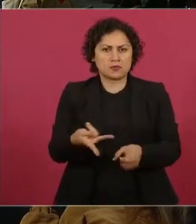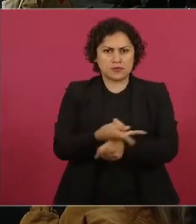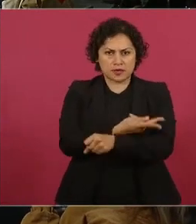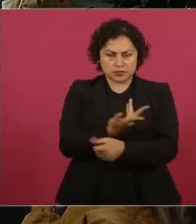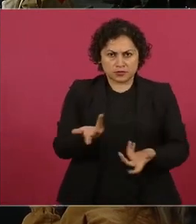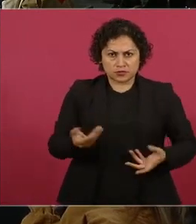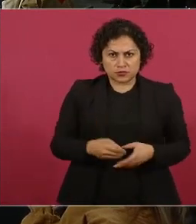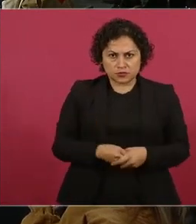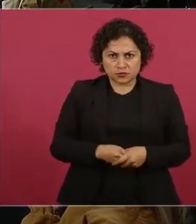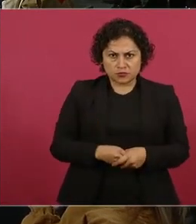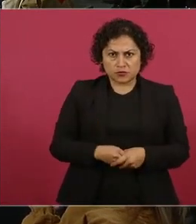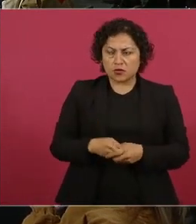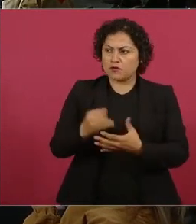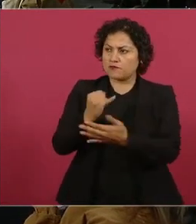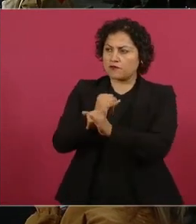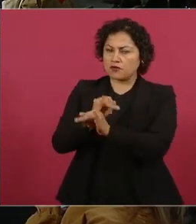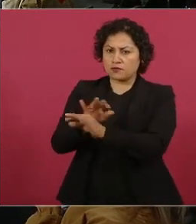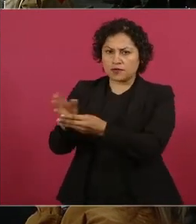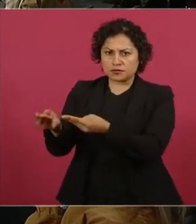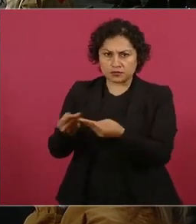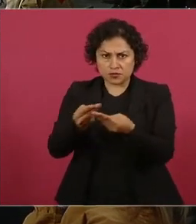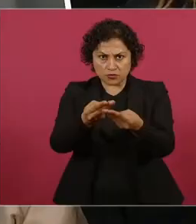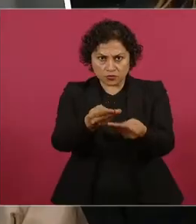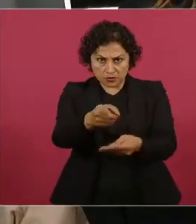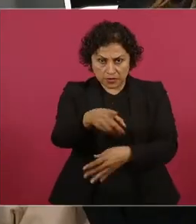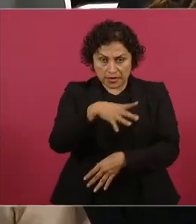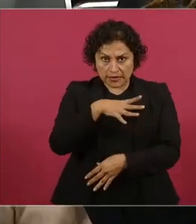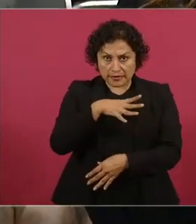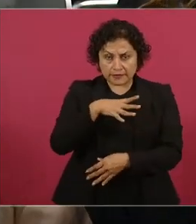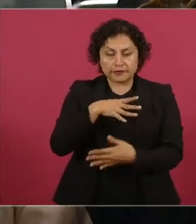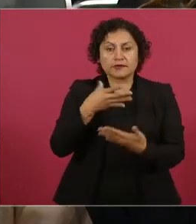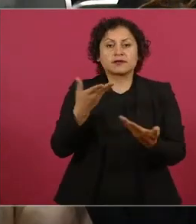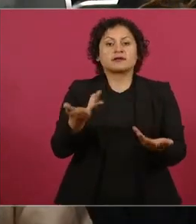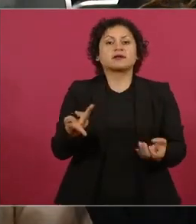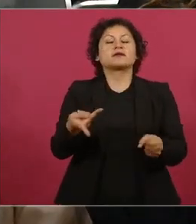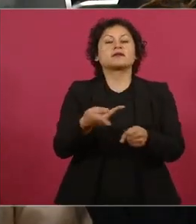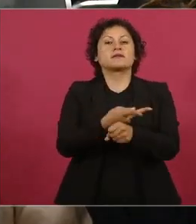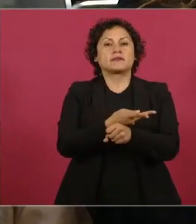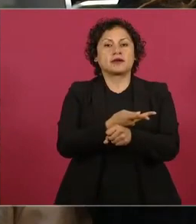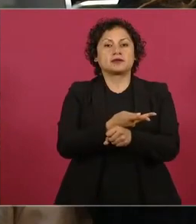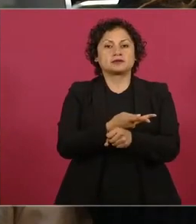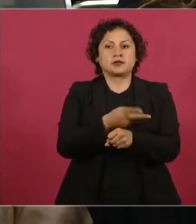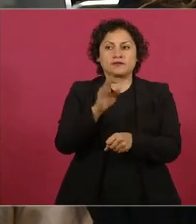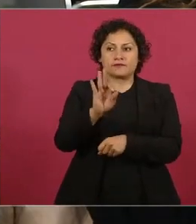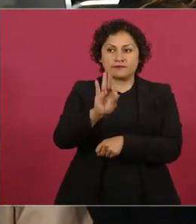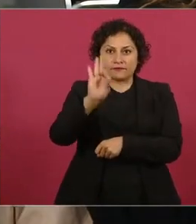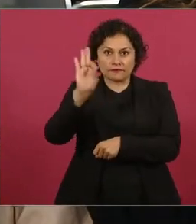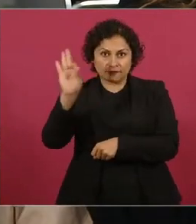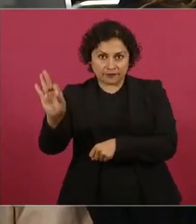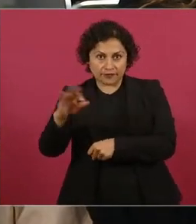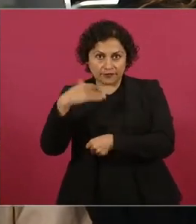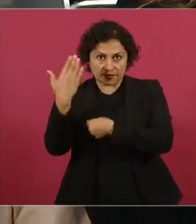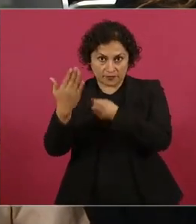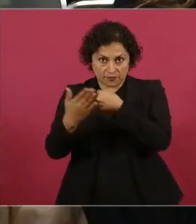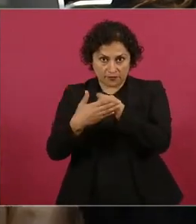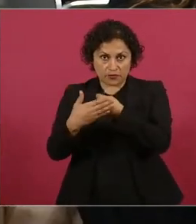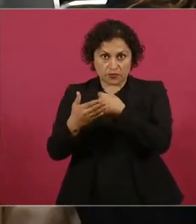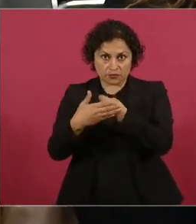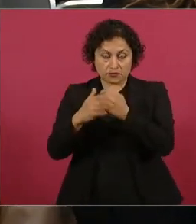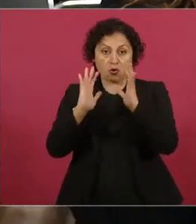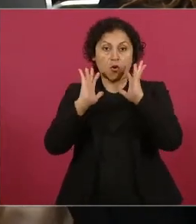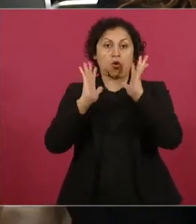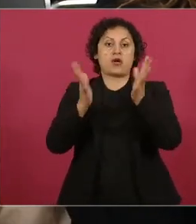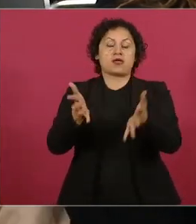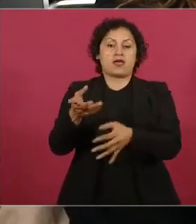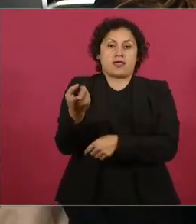alguna diferencia entre las fechas que se tienen planteadas para poder estar listos, digamos, en diciembre, a muchos